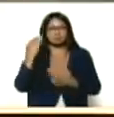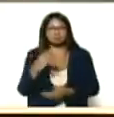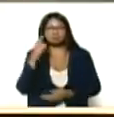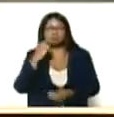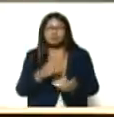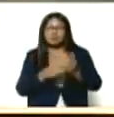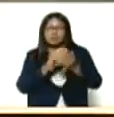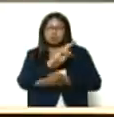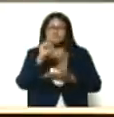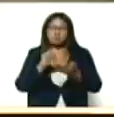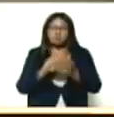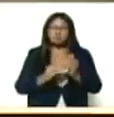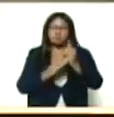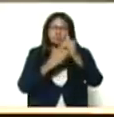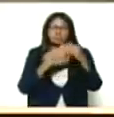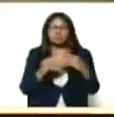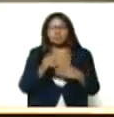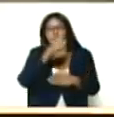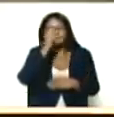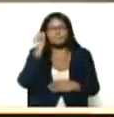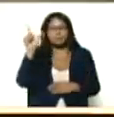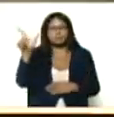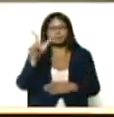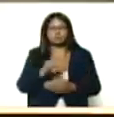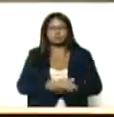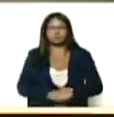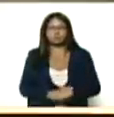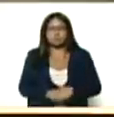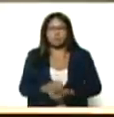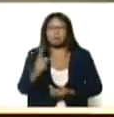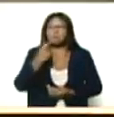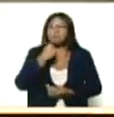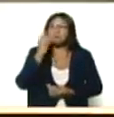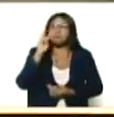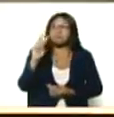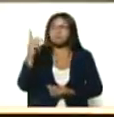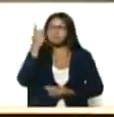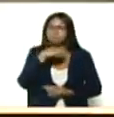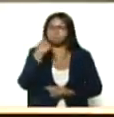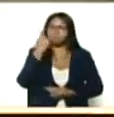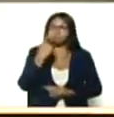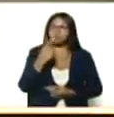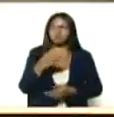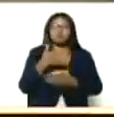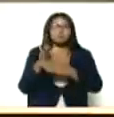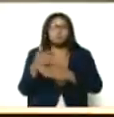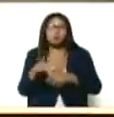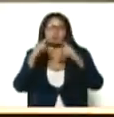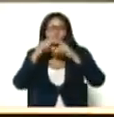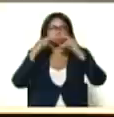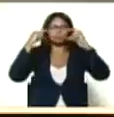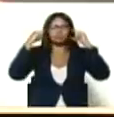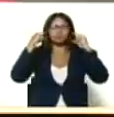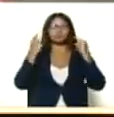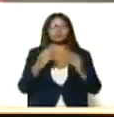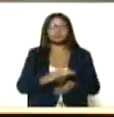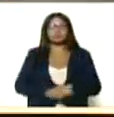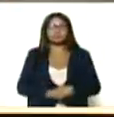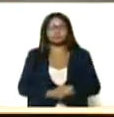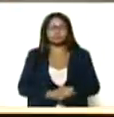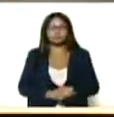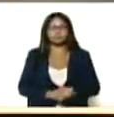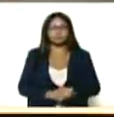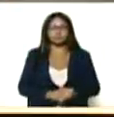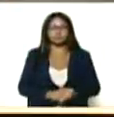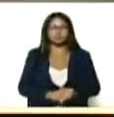nacional del partido. Me gusta que le vean los rostros, así sea con el tapaboca. Y ahora